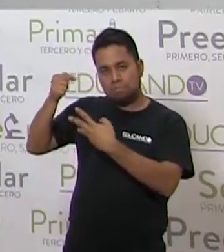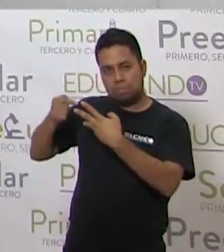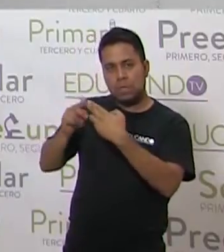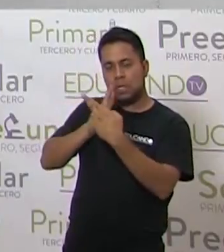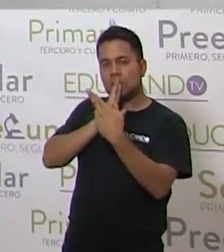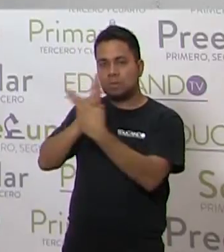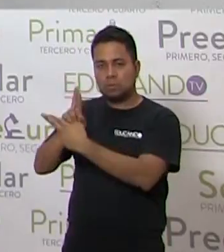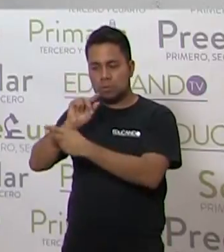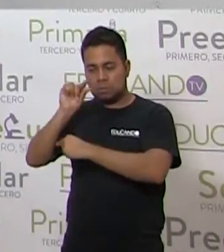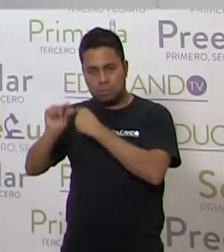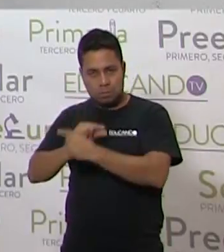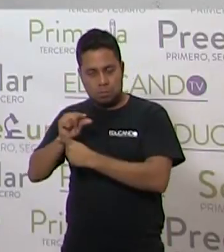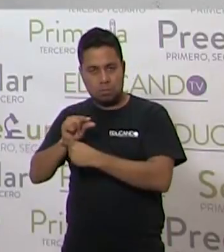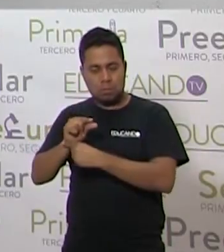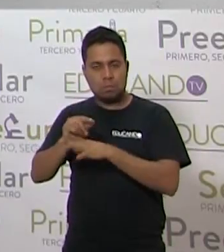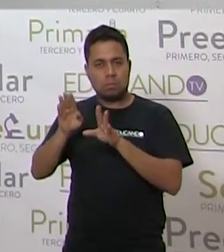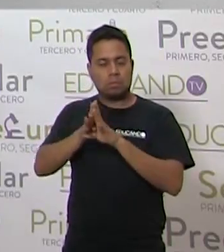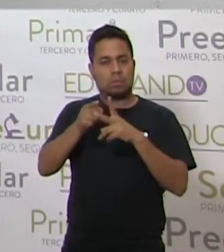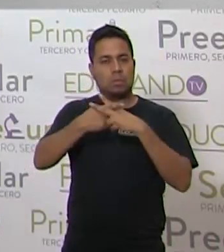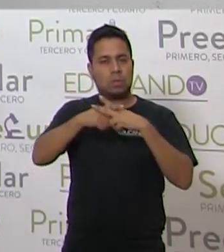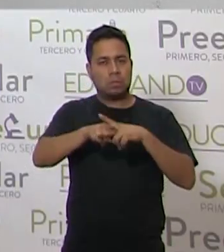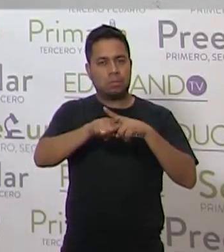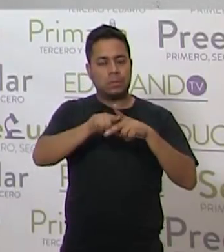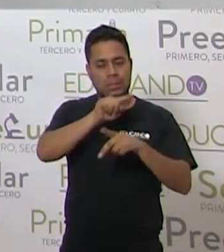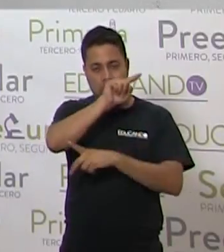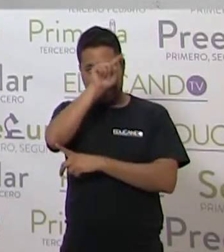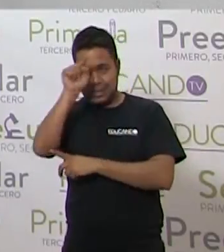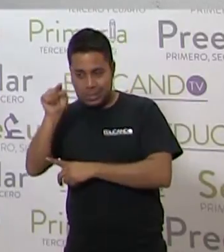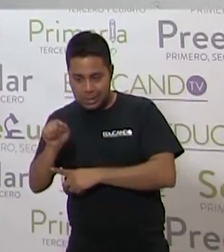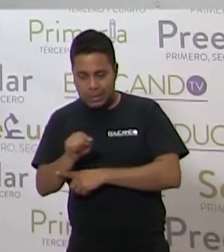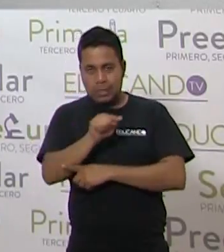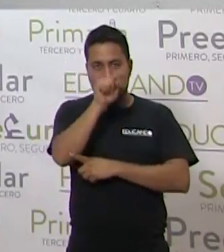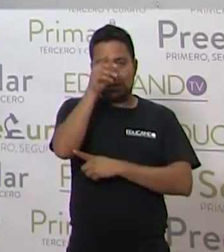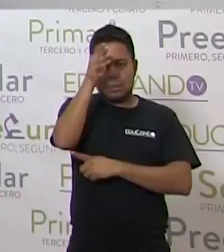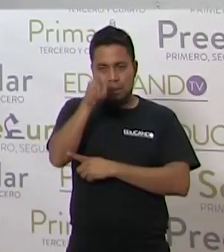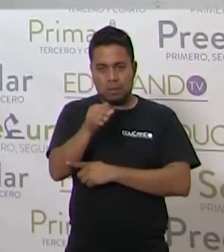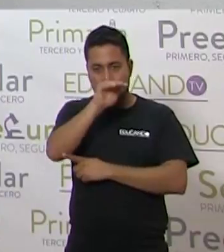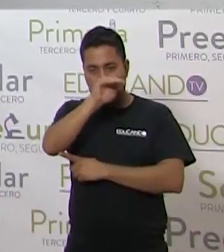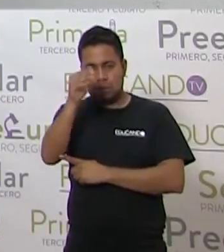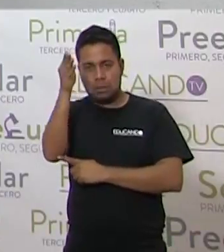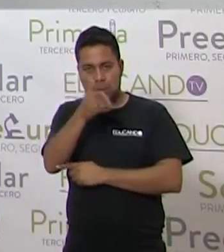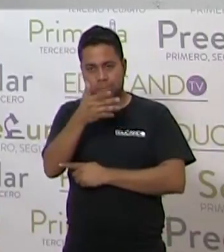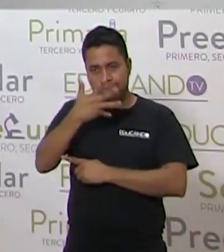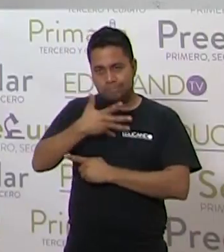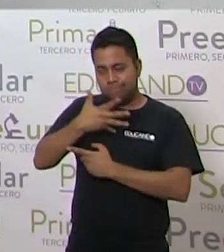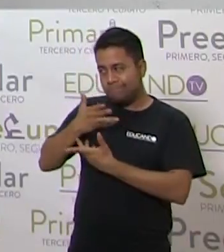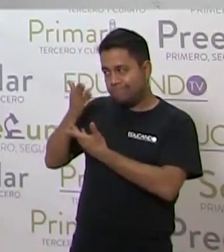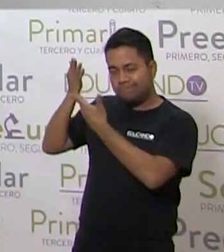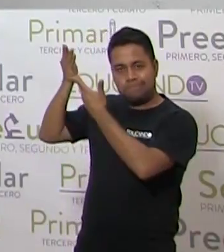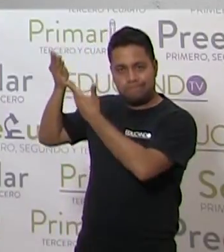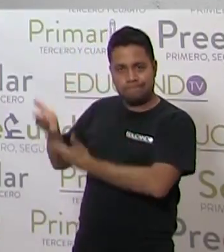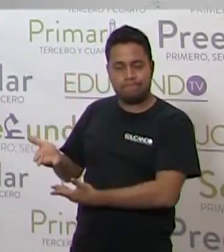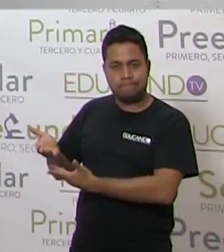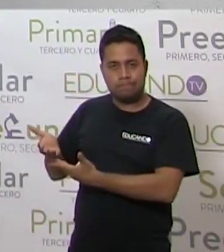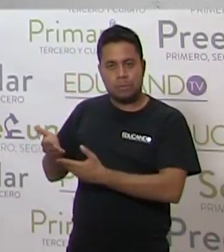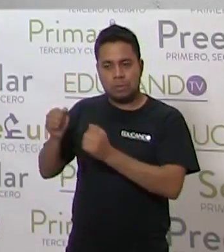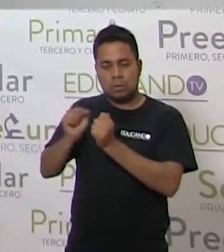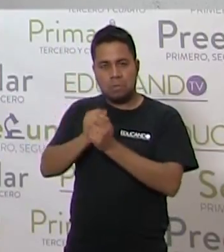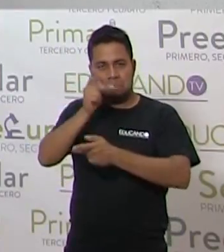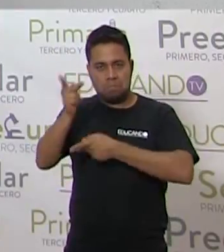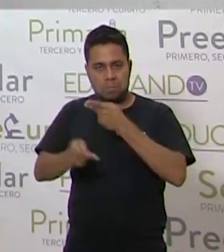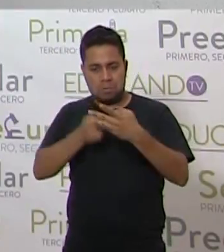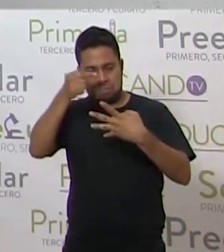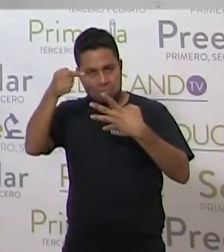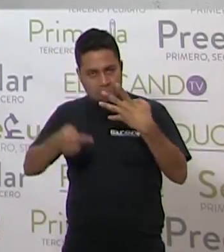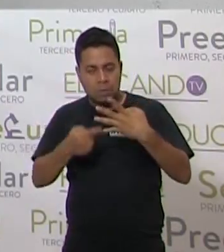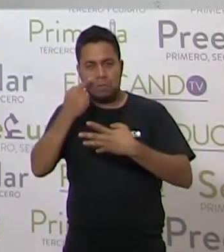a partir de la Gráfica que tenemos ya este puesta ahí son las siguientes preguntas niñas